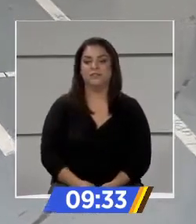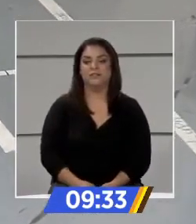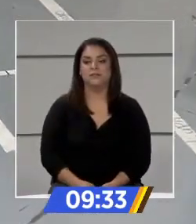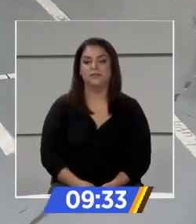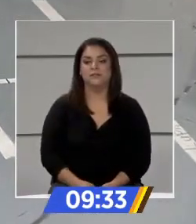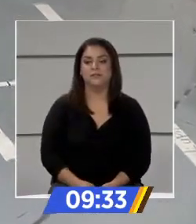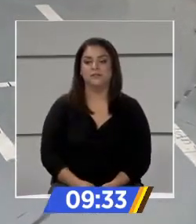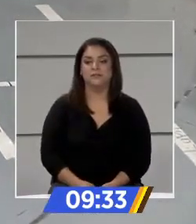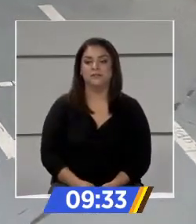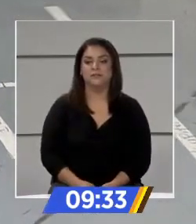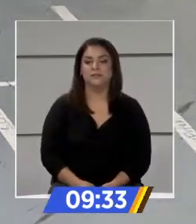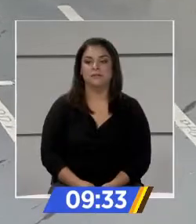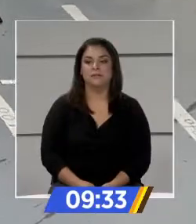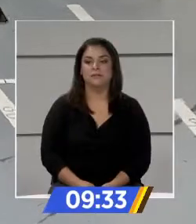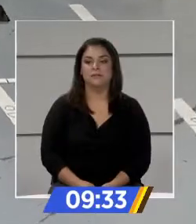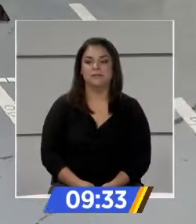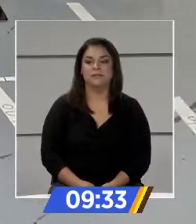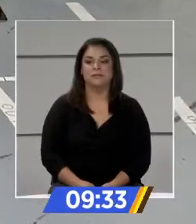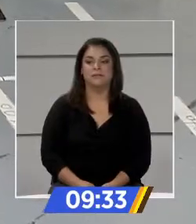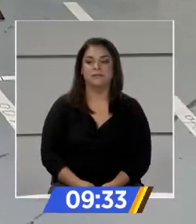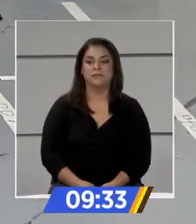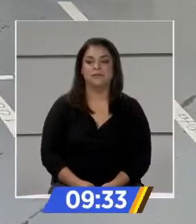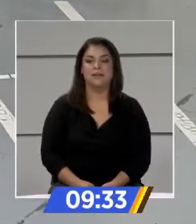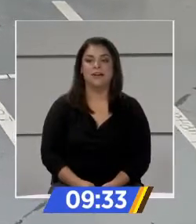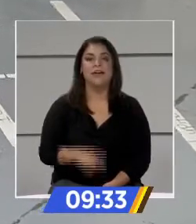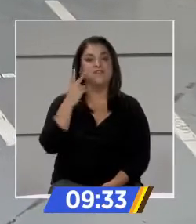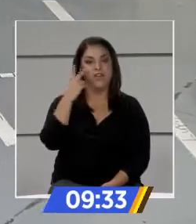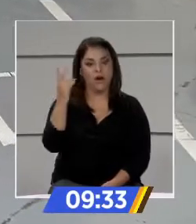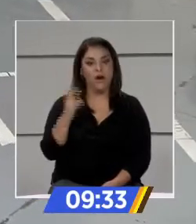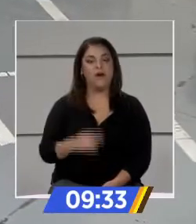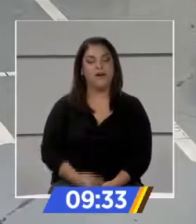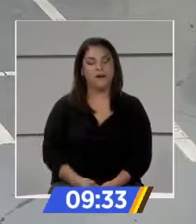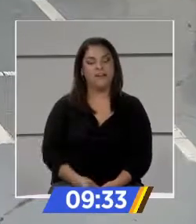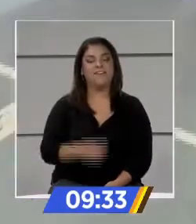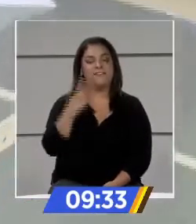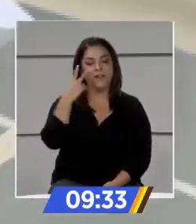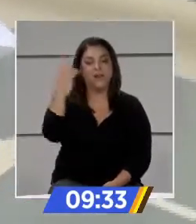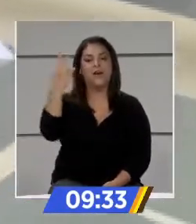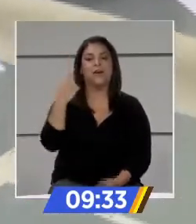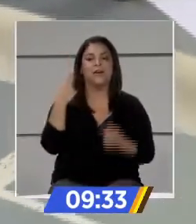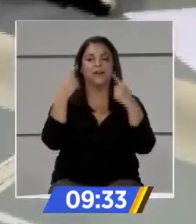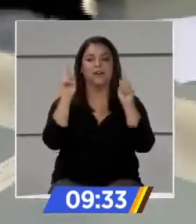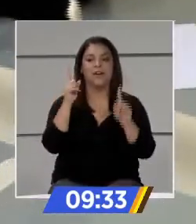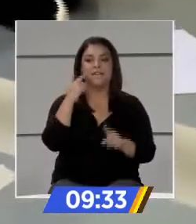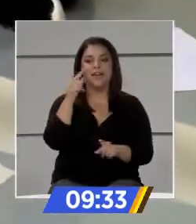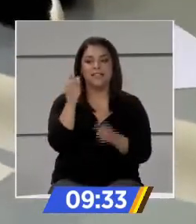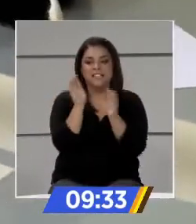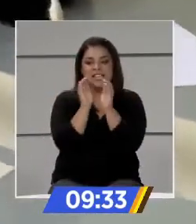ver. Ajá. Sí. ¡Vio! Para ver este chiquitillo. Ajá. Ahí, para allá.